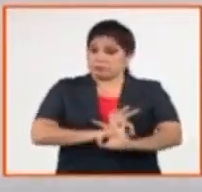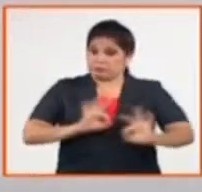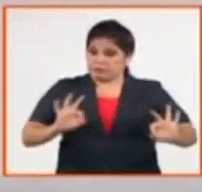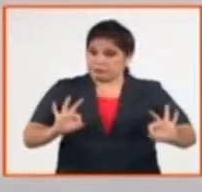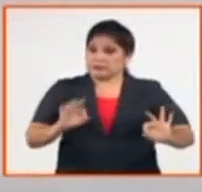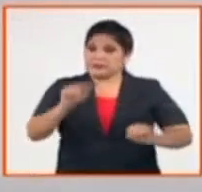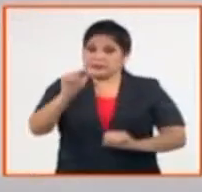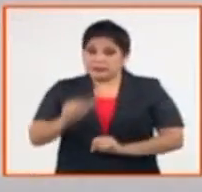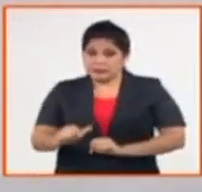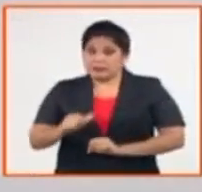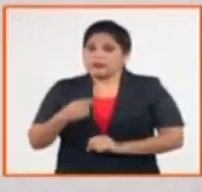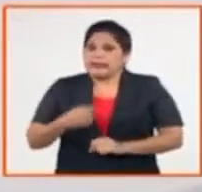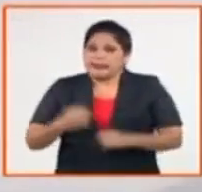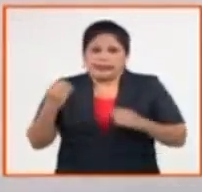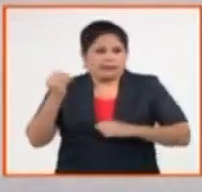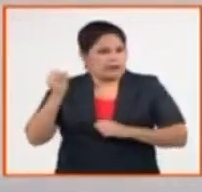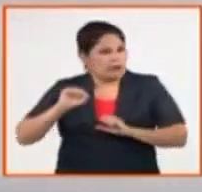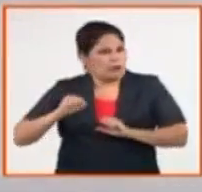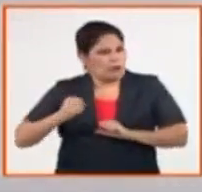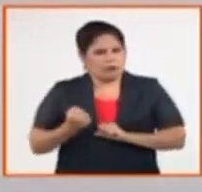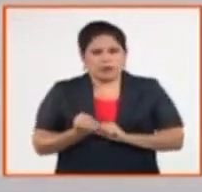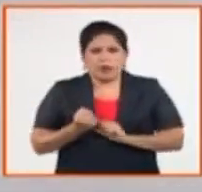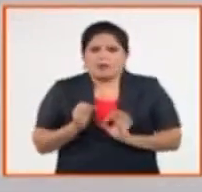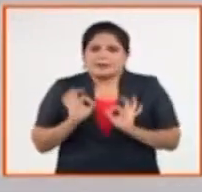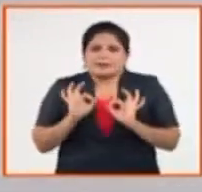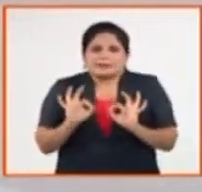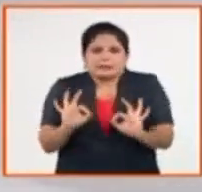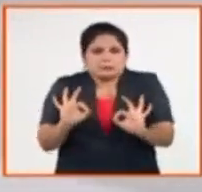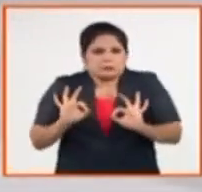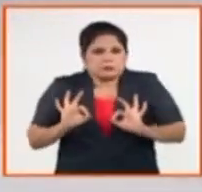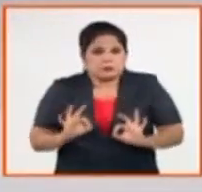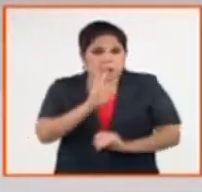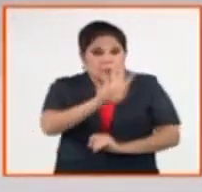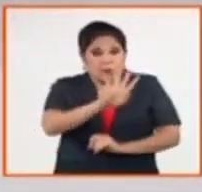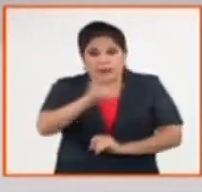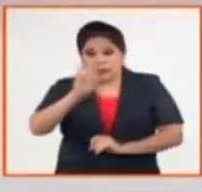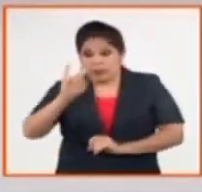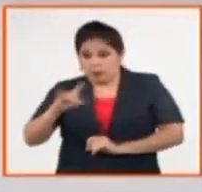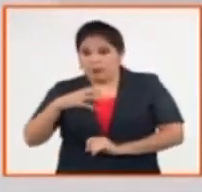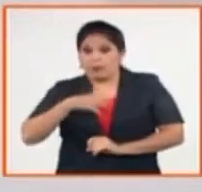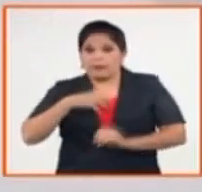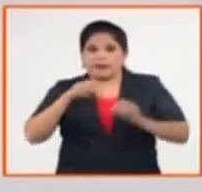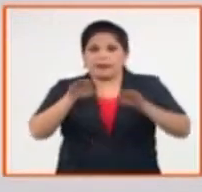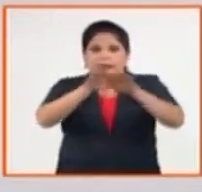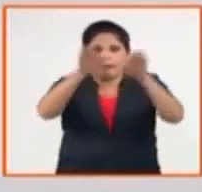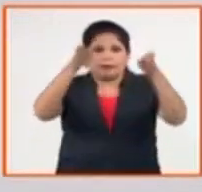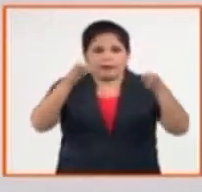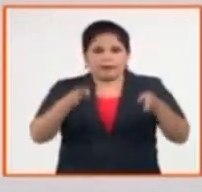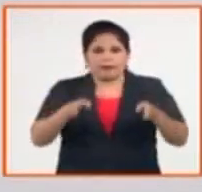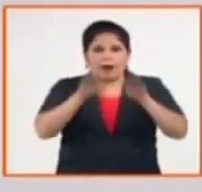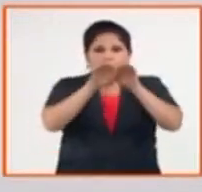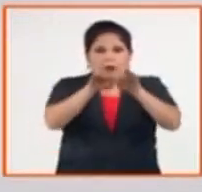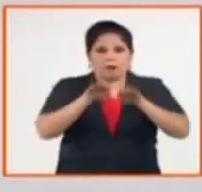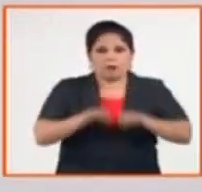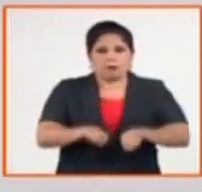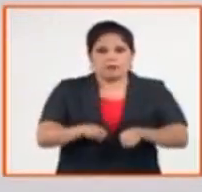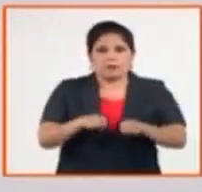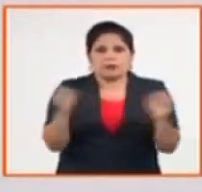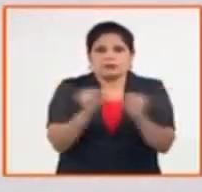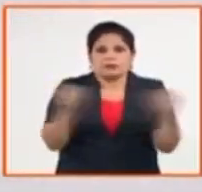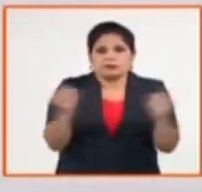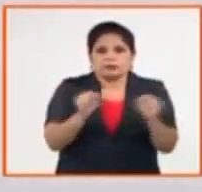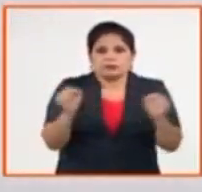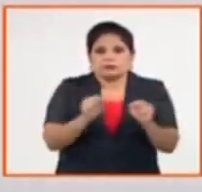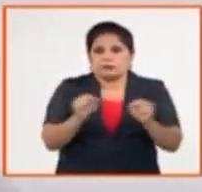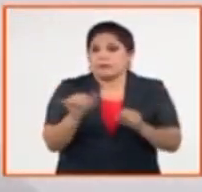sentido tiene que ser bien fuerte, pero les decía, contamos con 49 cámaras refrigeradas en todo el territorio